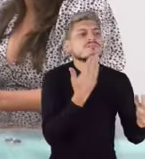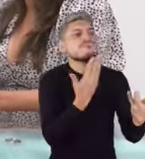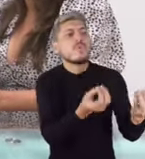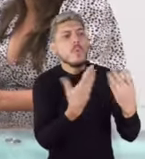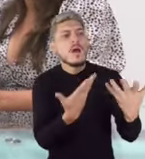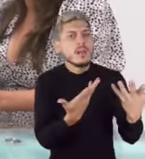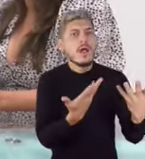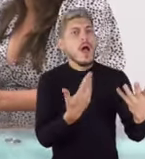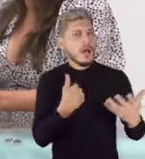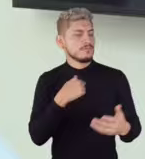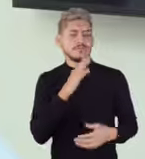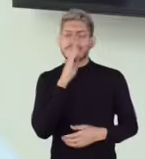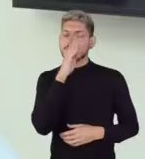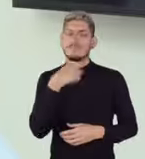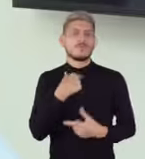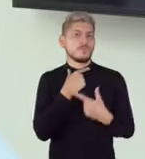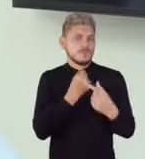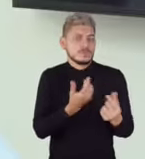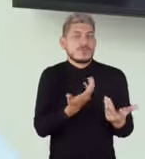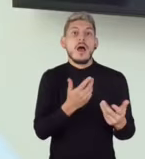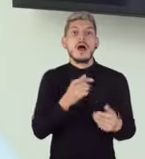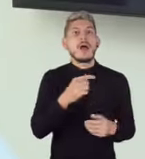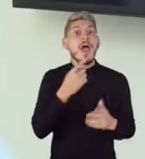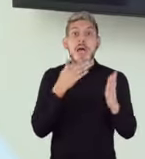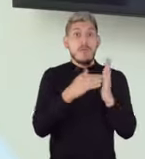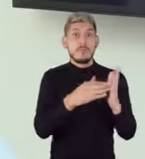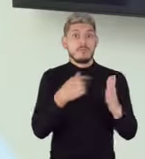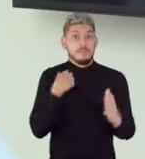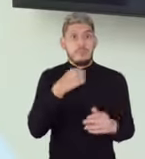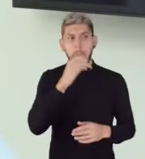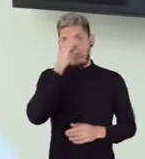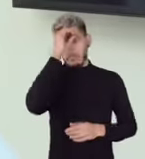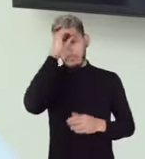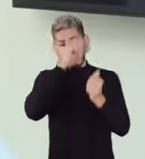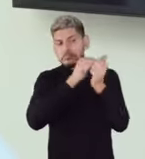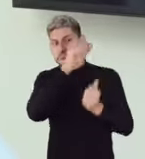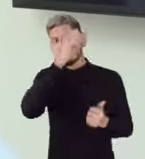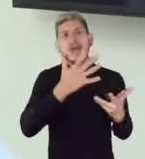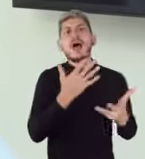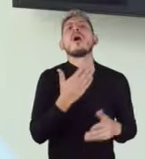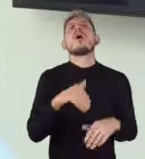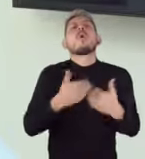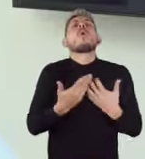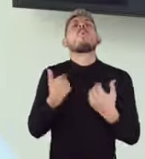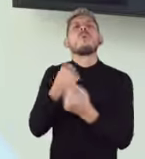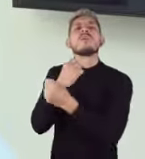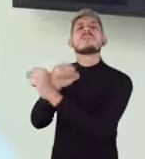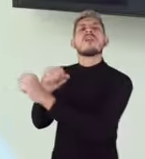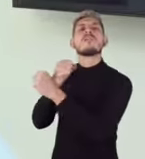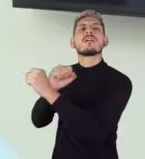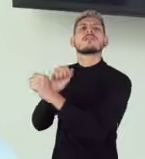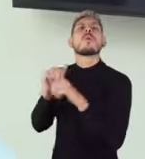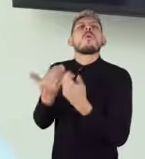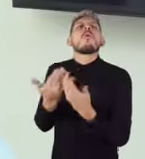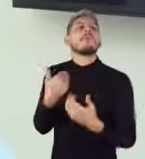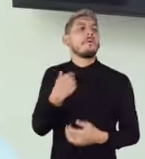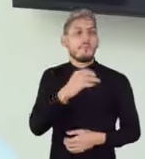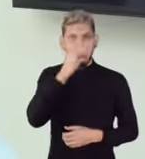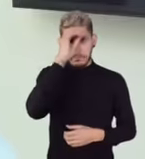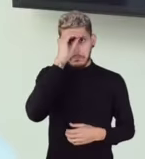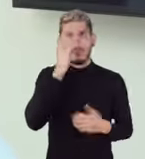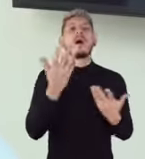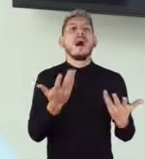desde siempre me ha gustado el servicio a la colectividad. Creo que la música ha sido para mí algo muy importante porque me ha permitido tener este enlace, ¿no? Y